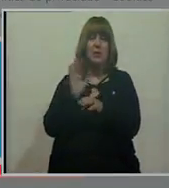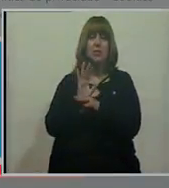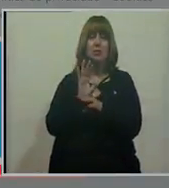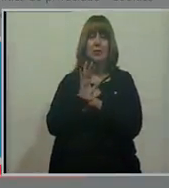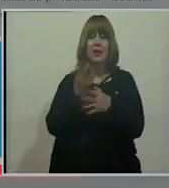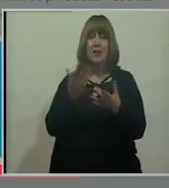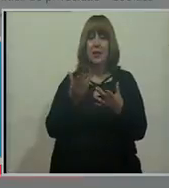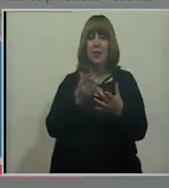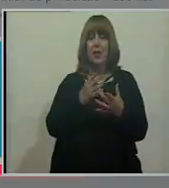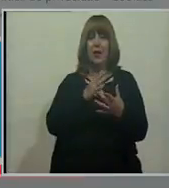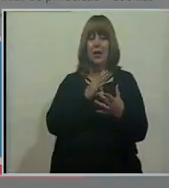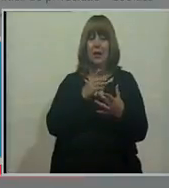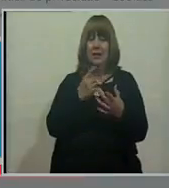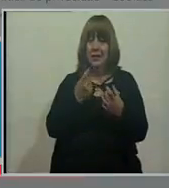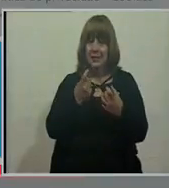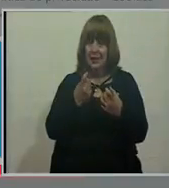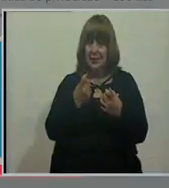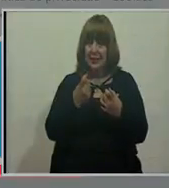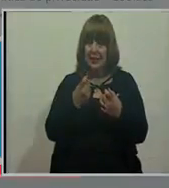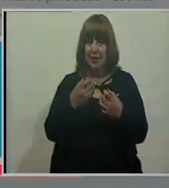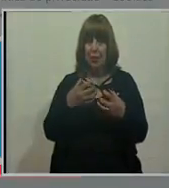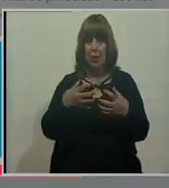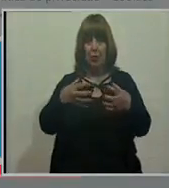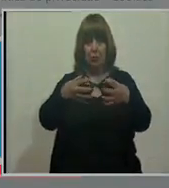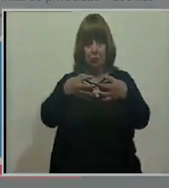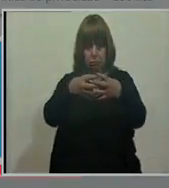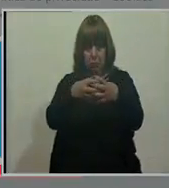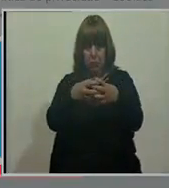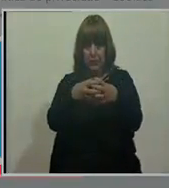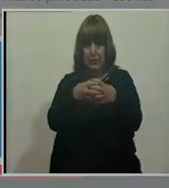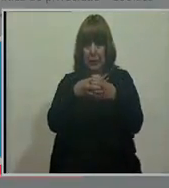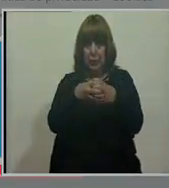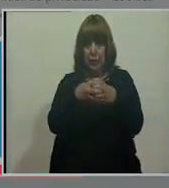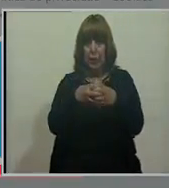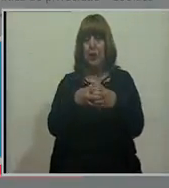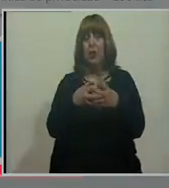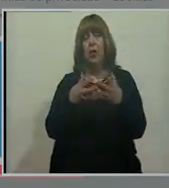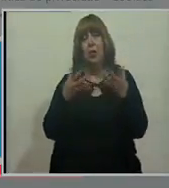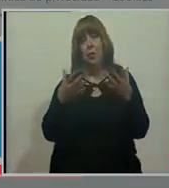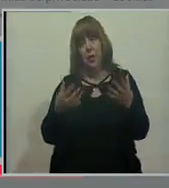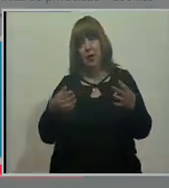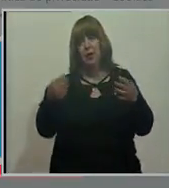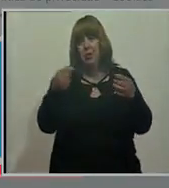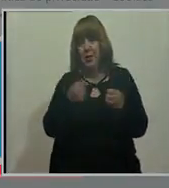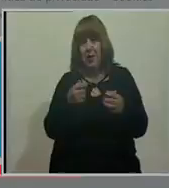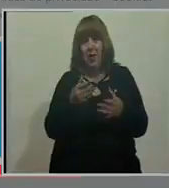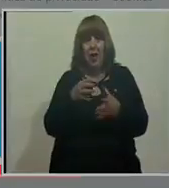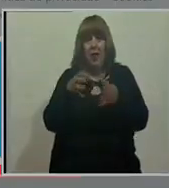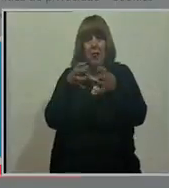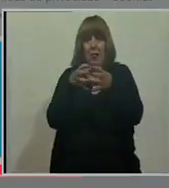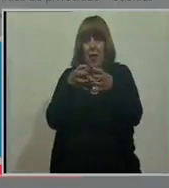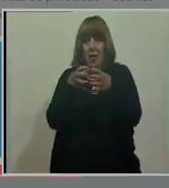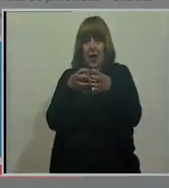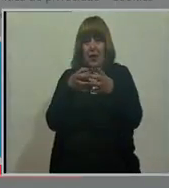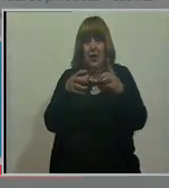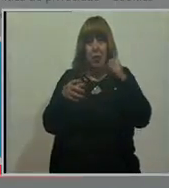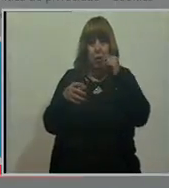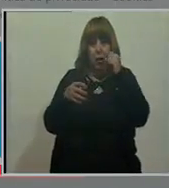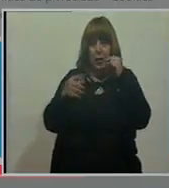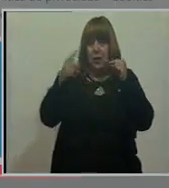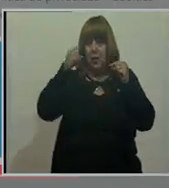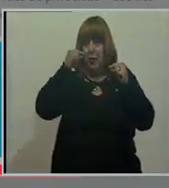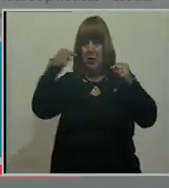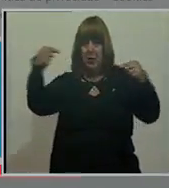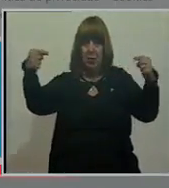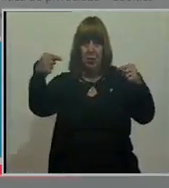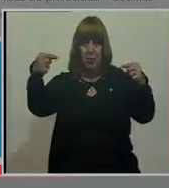defendernos y destruir Israel. Es una de las primeras personas que reacciona después del anuncio de la suspensión. Se politiza un